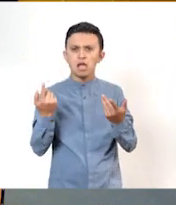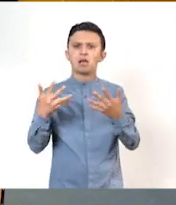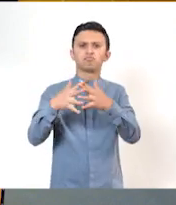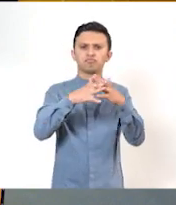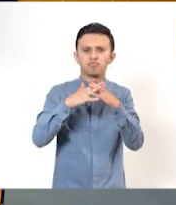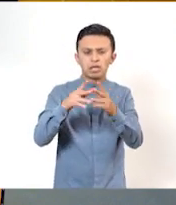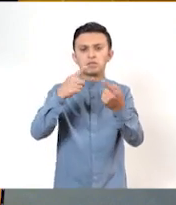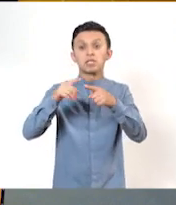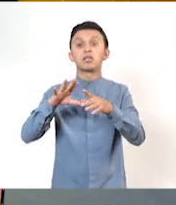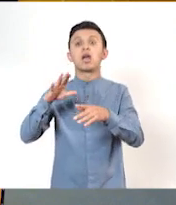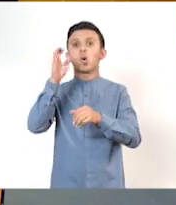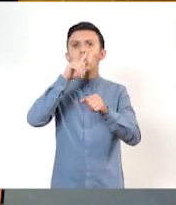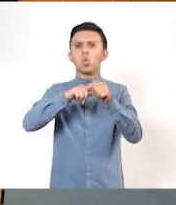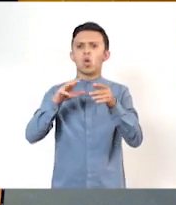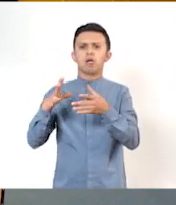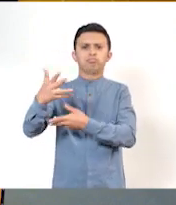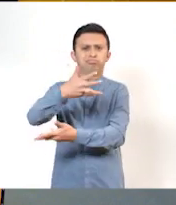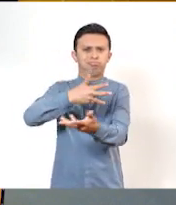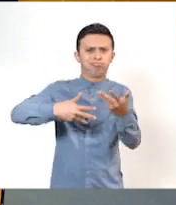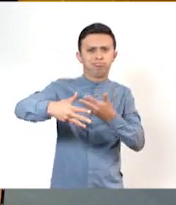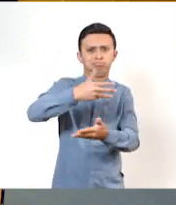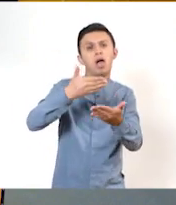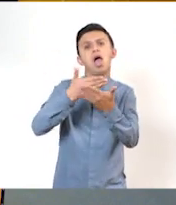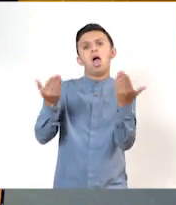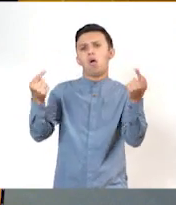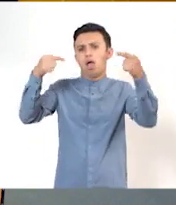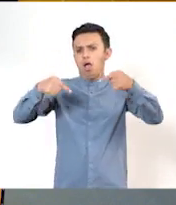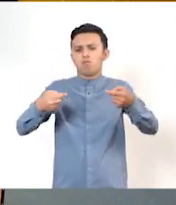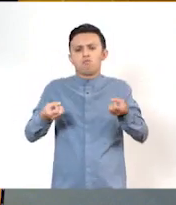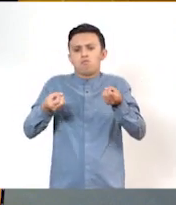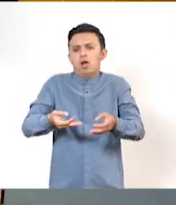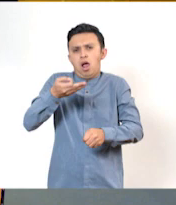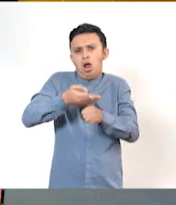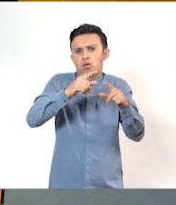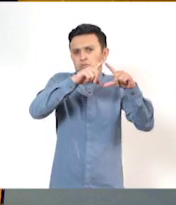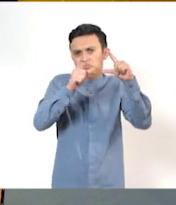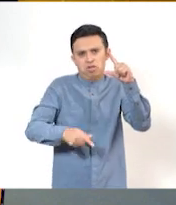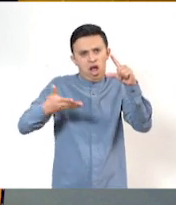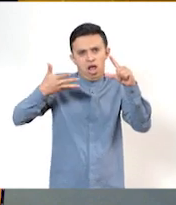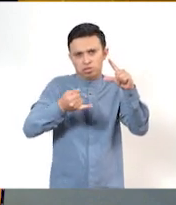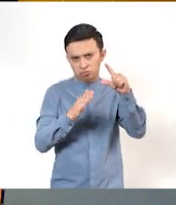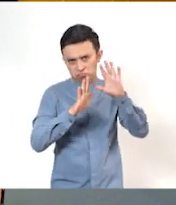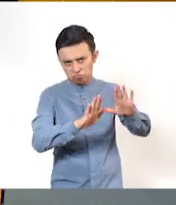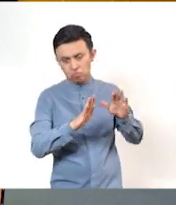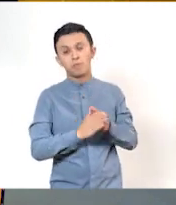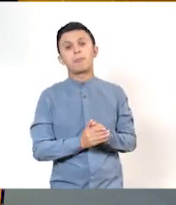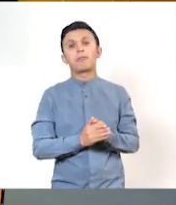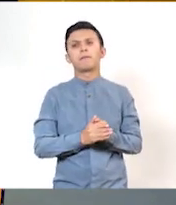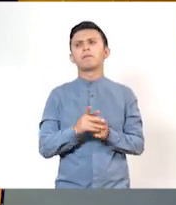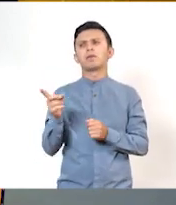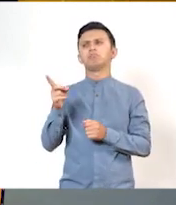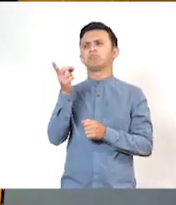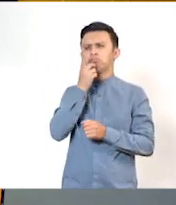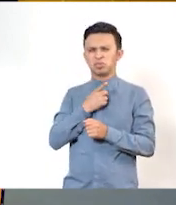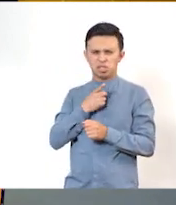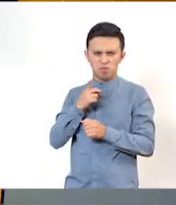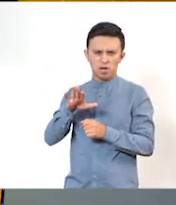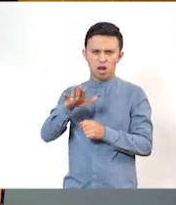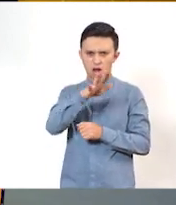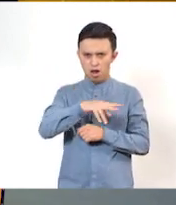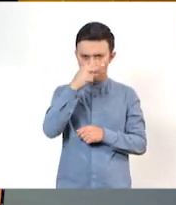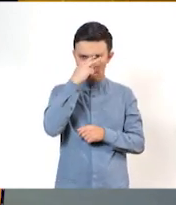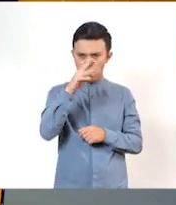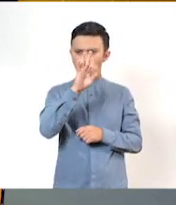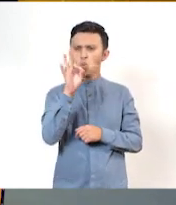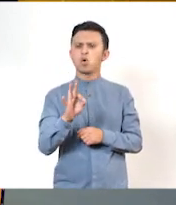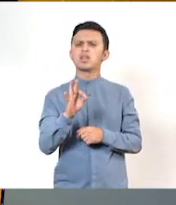esto favoreció el intercambio cultural, lo que hoy nos hace ser el país que somos. ¿Y nos puedes decir qué porcentaje de la